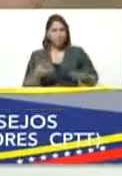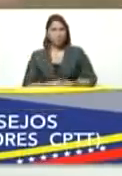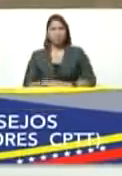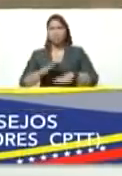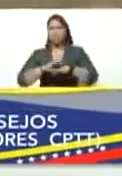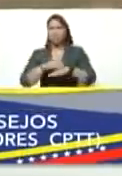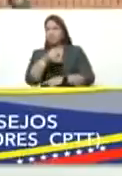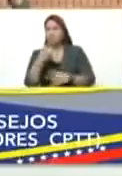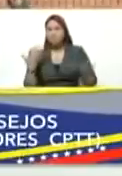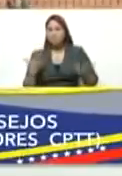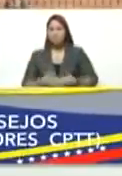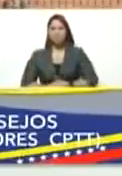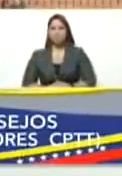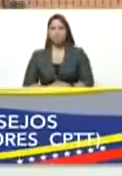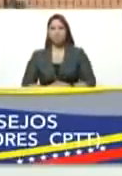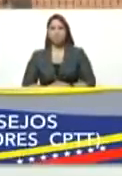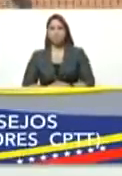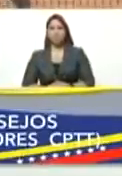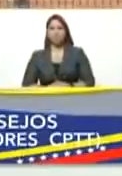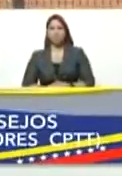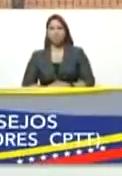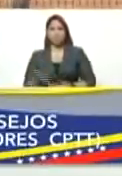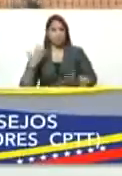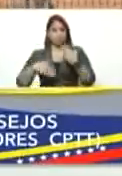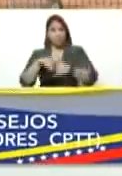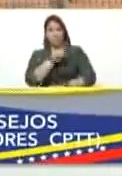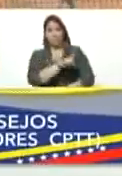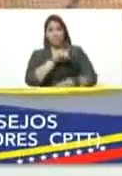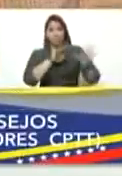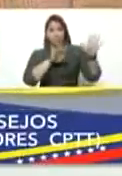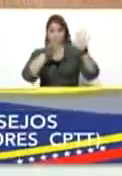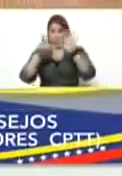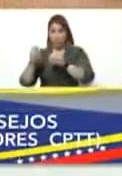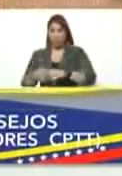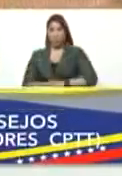sabías? Ah, de